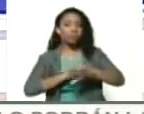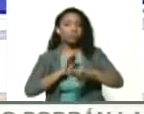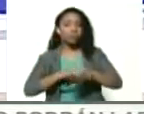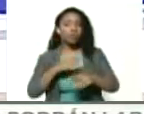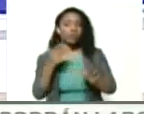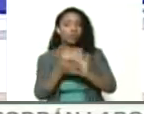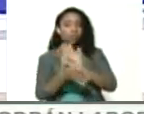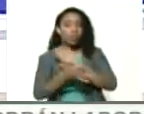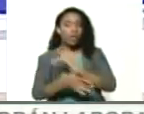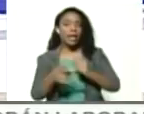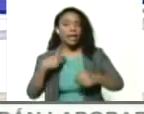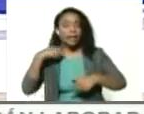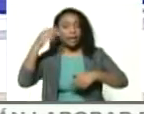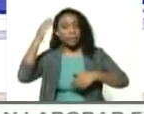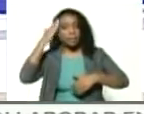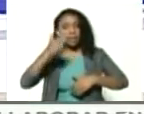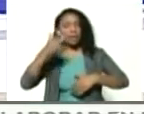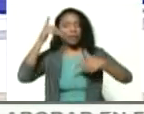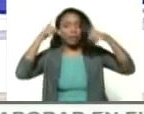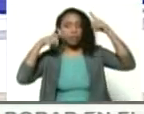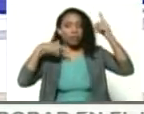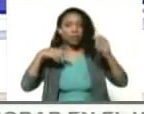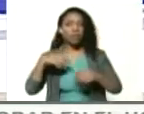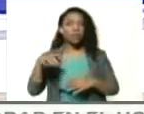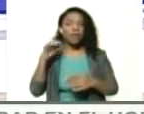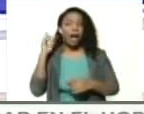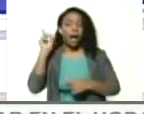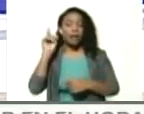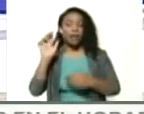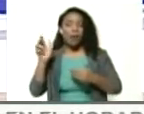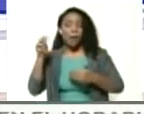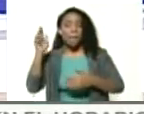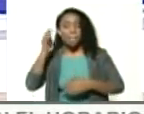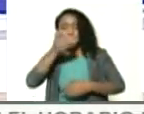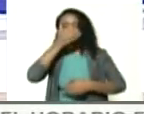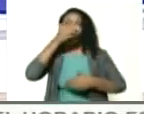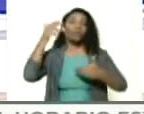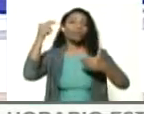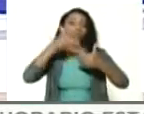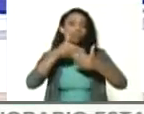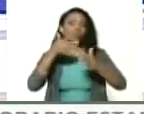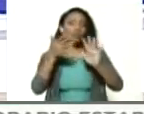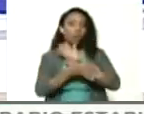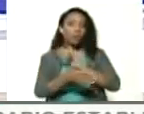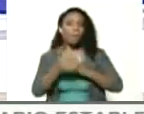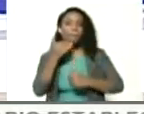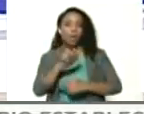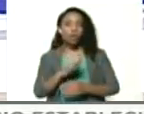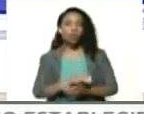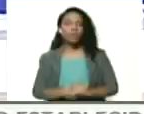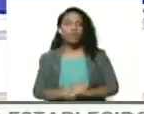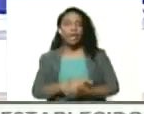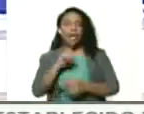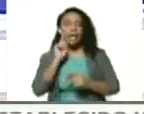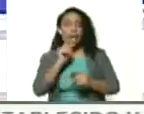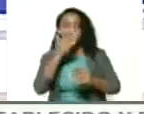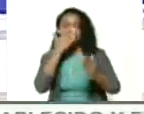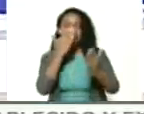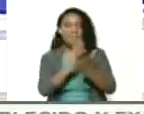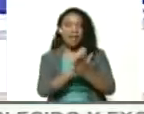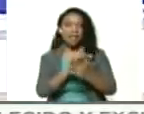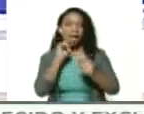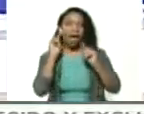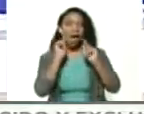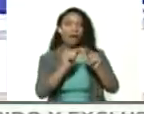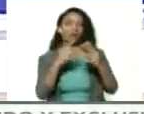información que el comandante Chávez estaba secuestrado en la Horchila, que pronto iba a ser rescatado. Y él estuvo al frente allí,